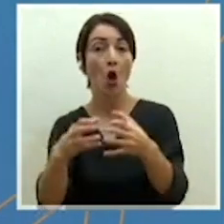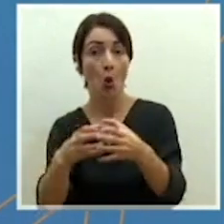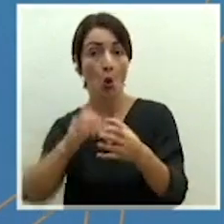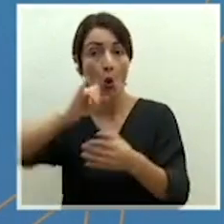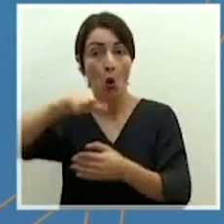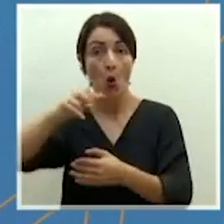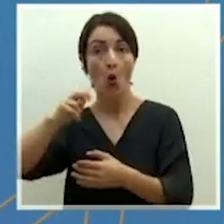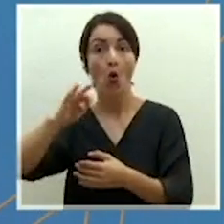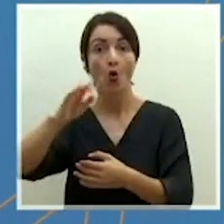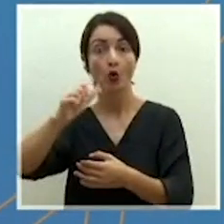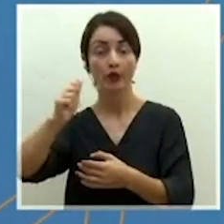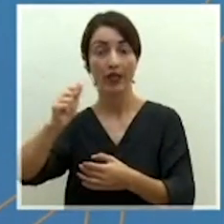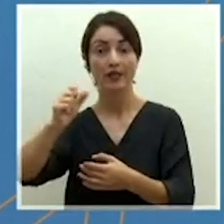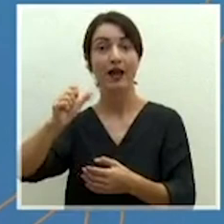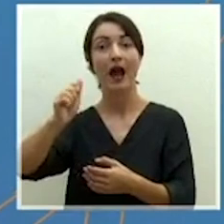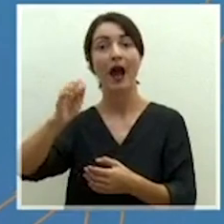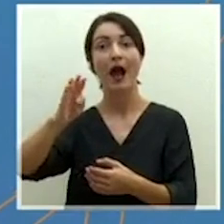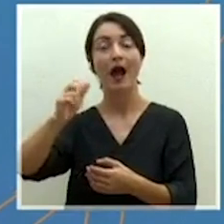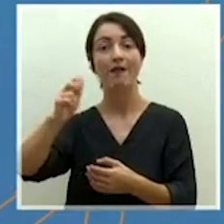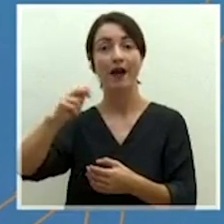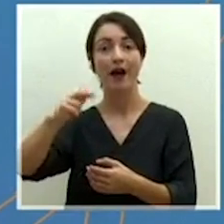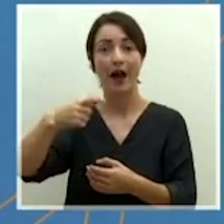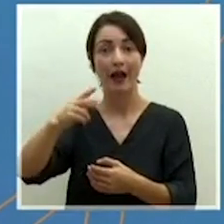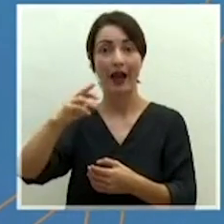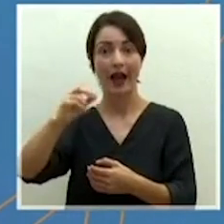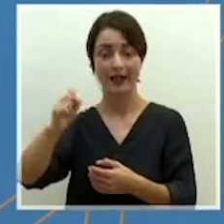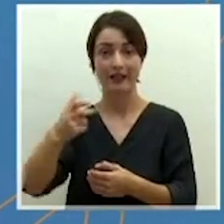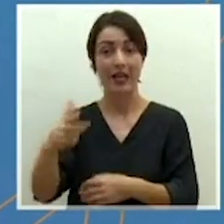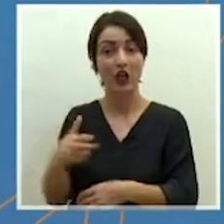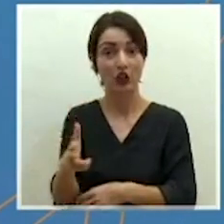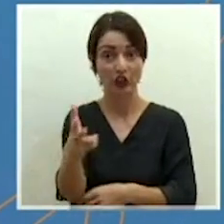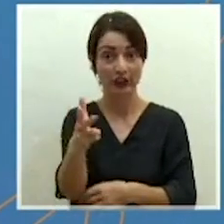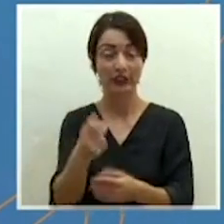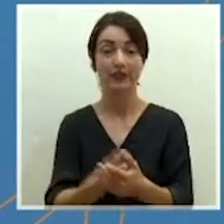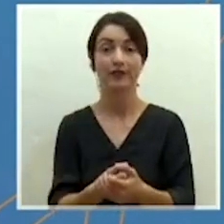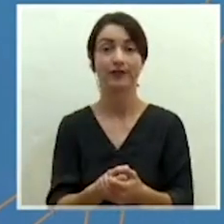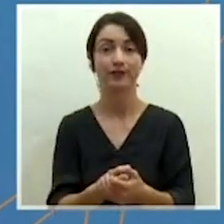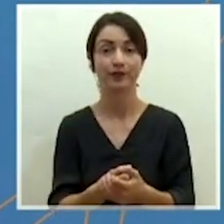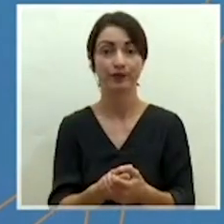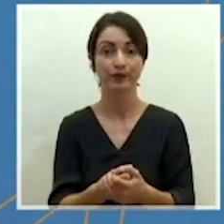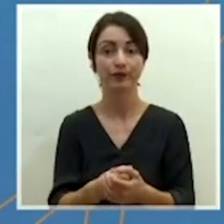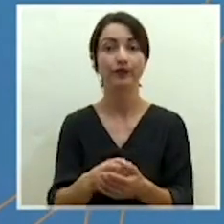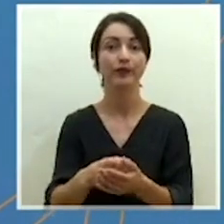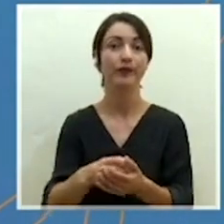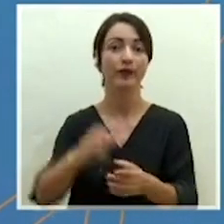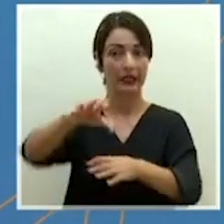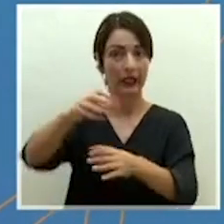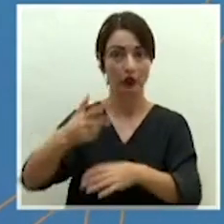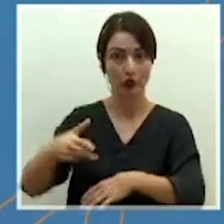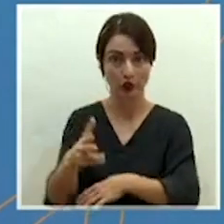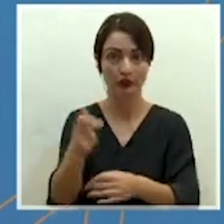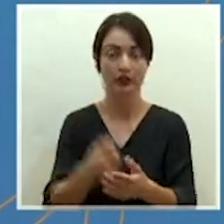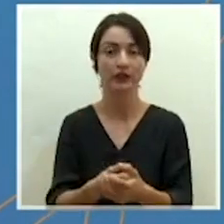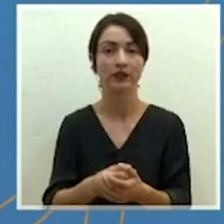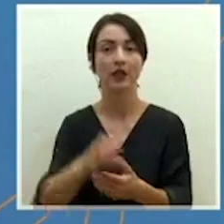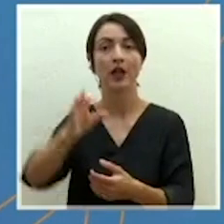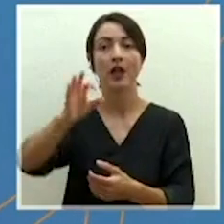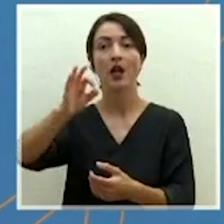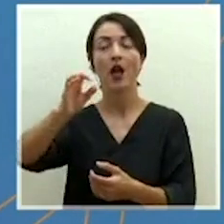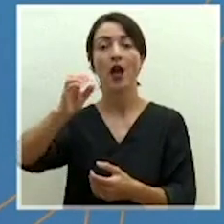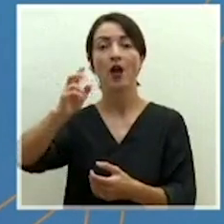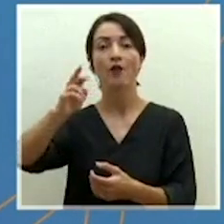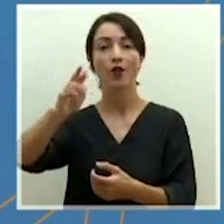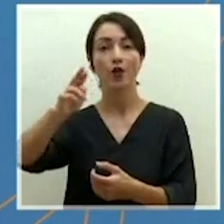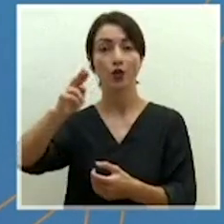Cantón de Avangares, Distrito de Los Chiles en el Cantón Los Chiles, La Fortuna,